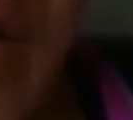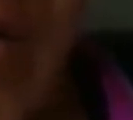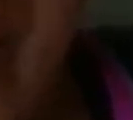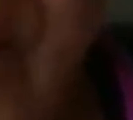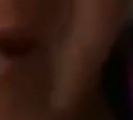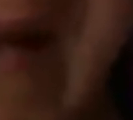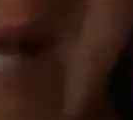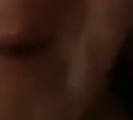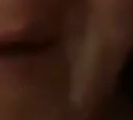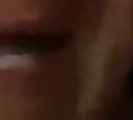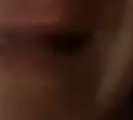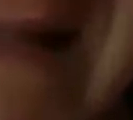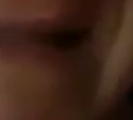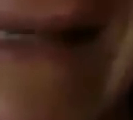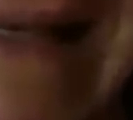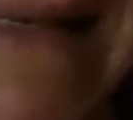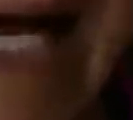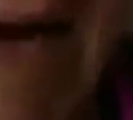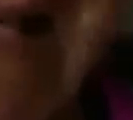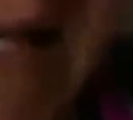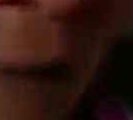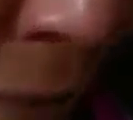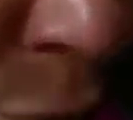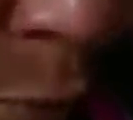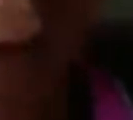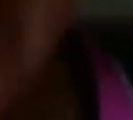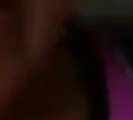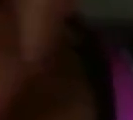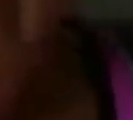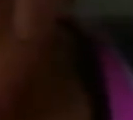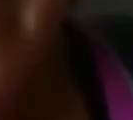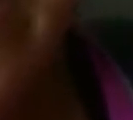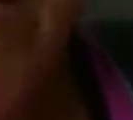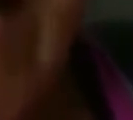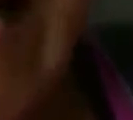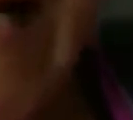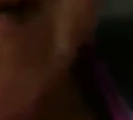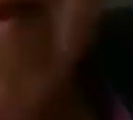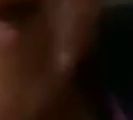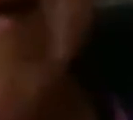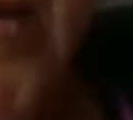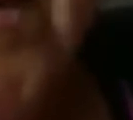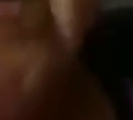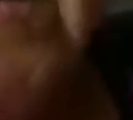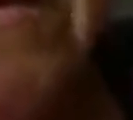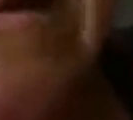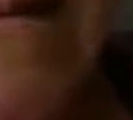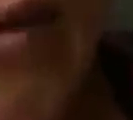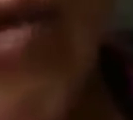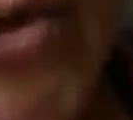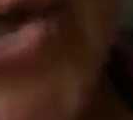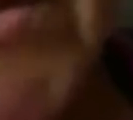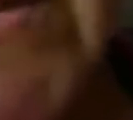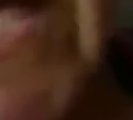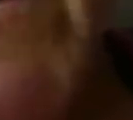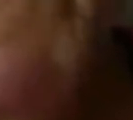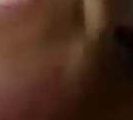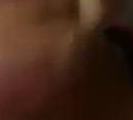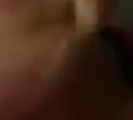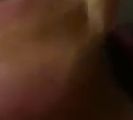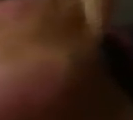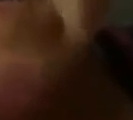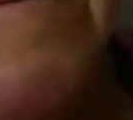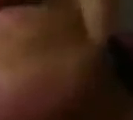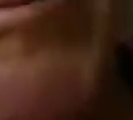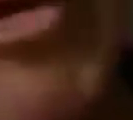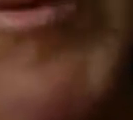niña. Nosotros somos gente de paz. Ya basta de tanto muerto, tanto niño en la calle matando. Por Dios,